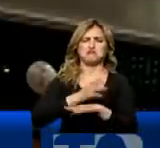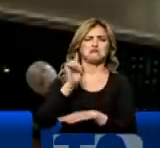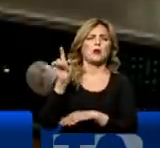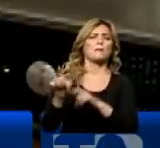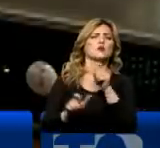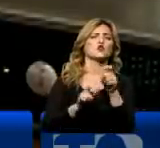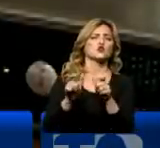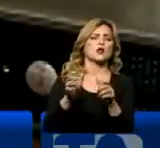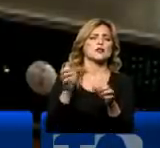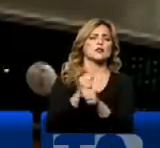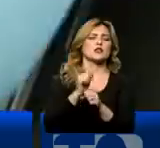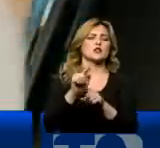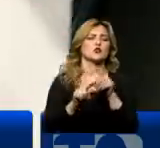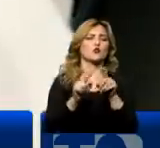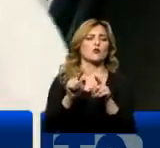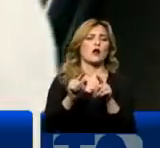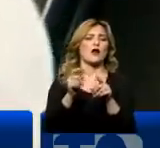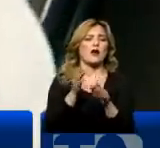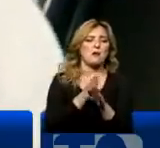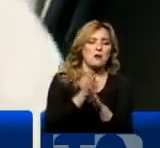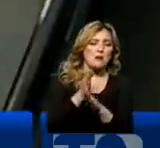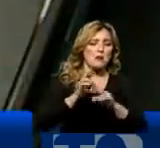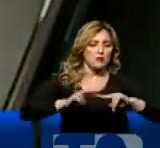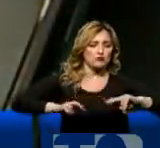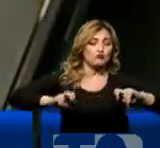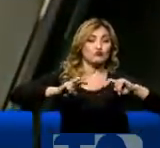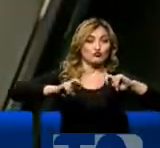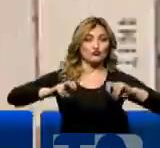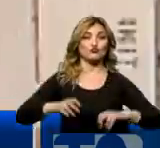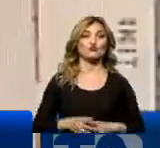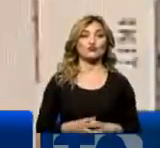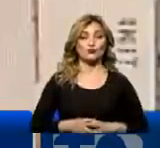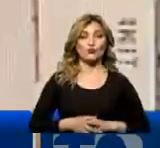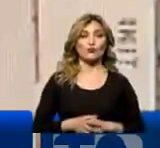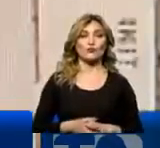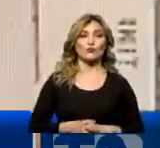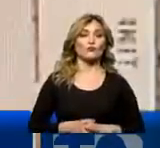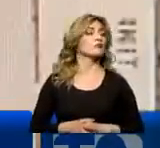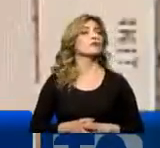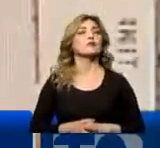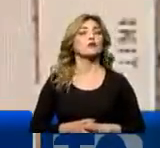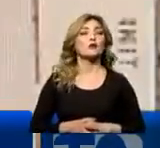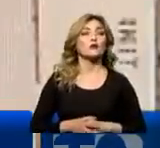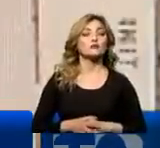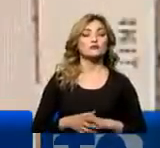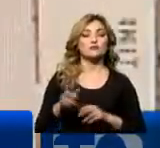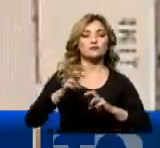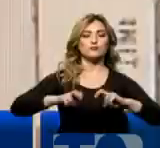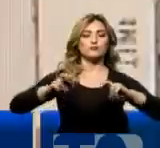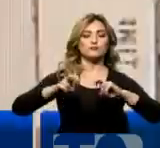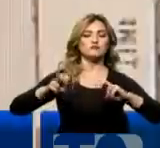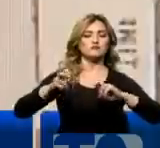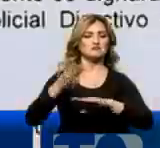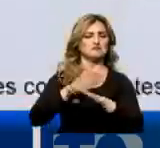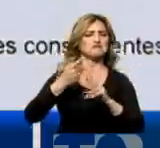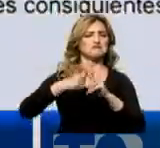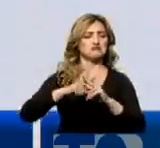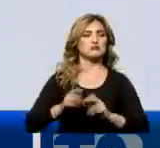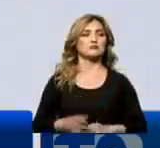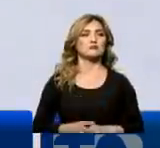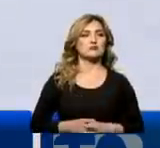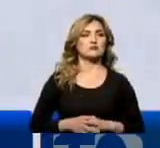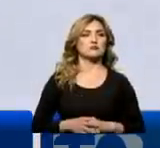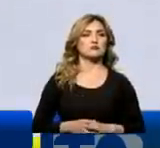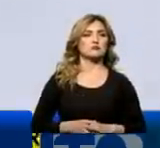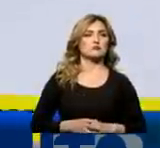lugar en el que se hicieron algunas de las experticias, incluso frente a los sujetos procesales en la etapa de investigación. El mayor